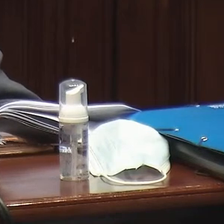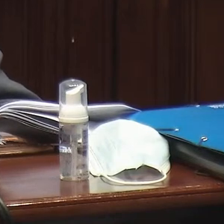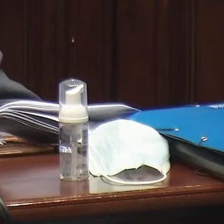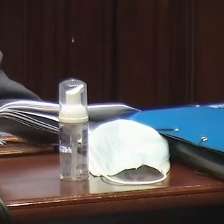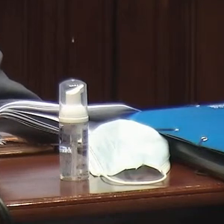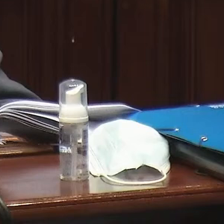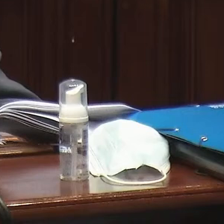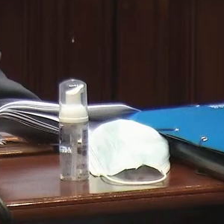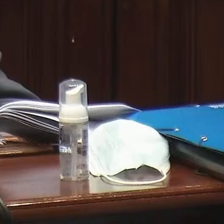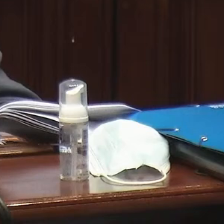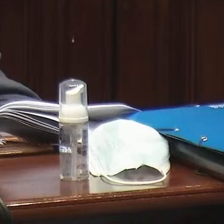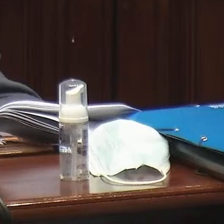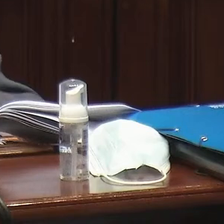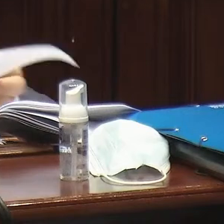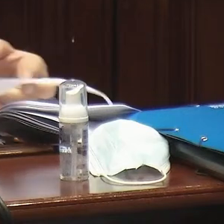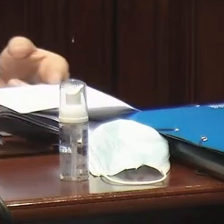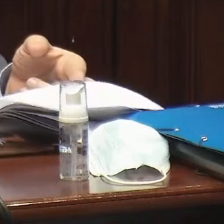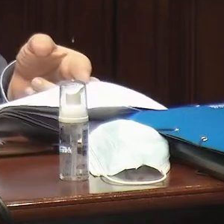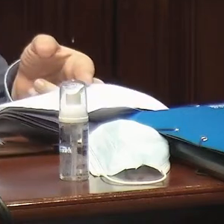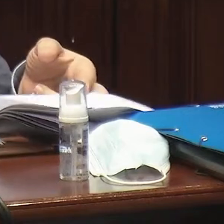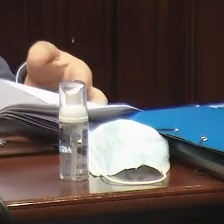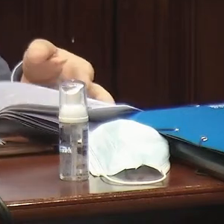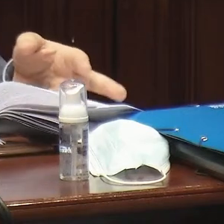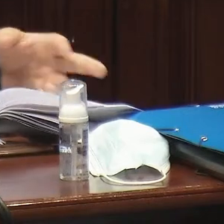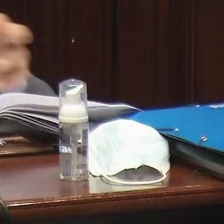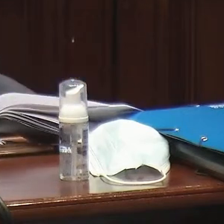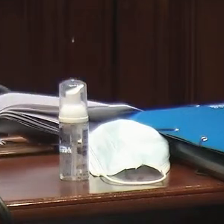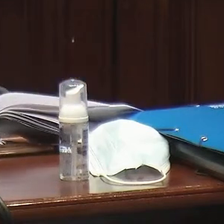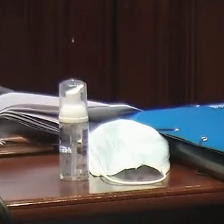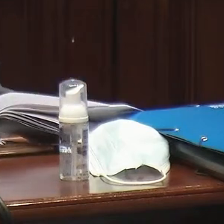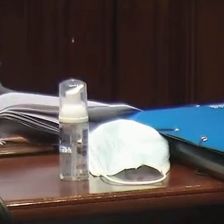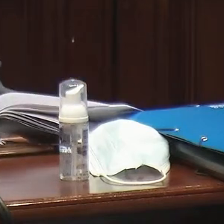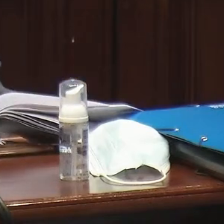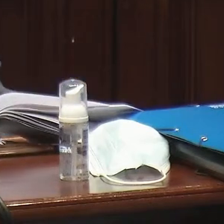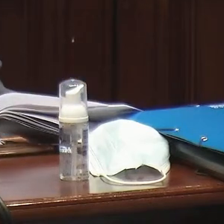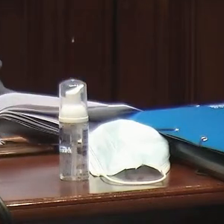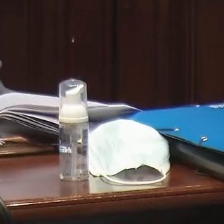una vez más y la unidad de acceso a la información pública